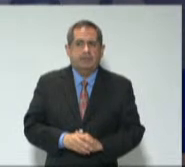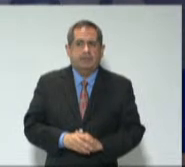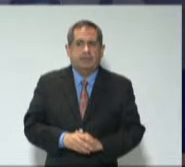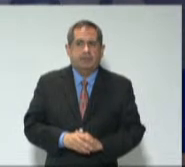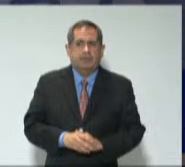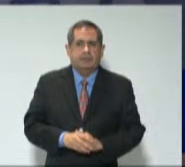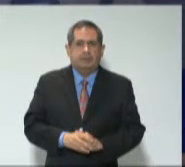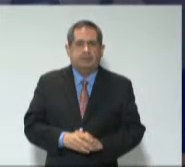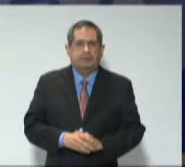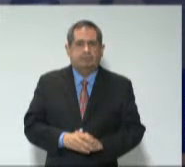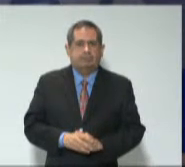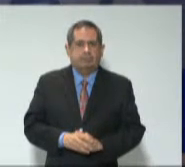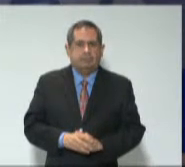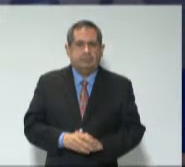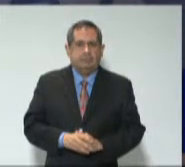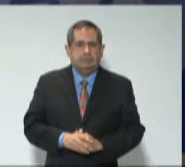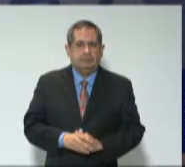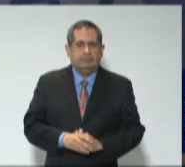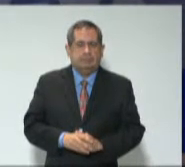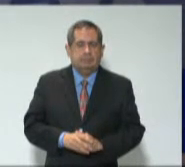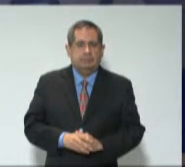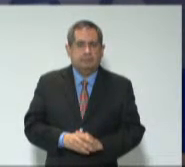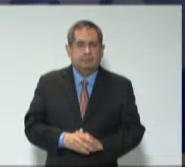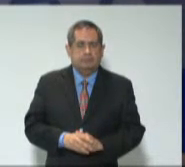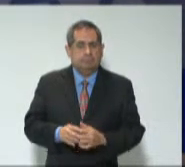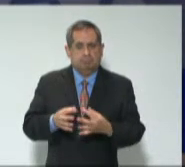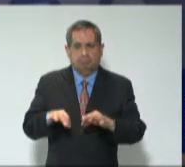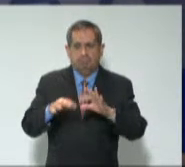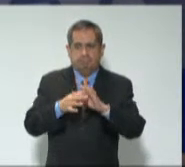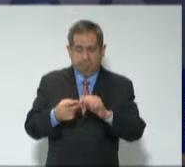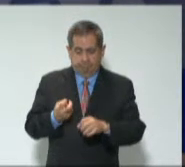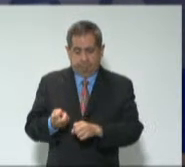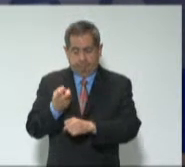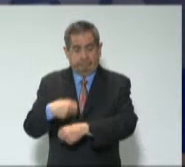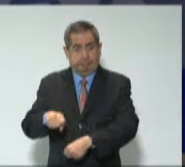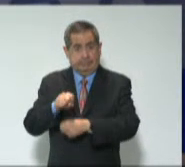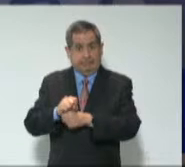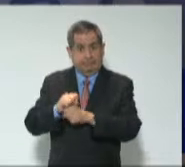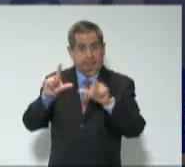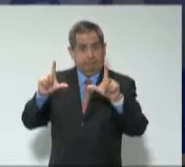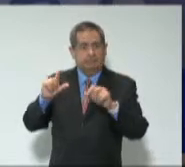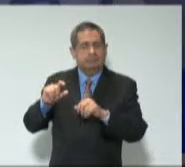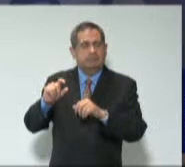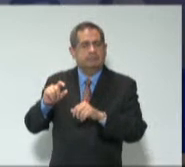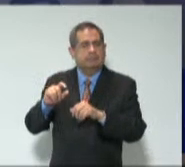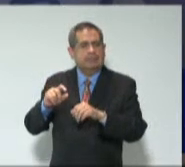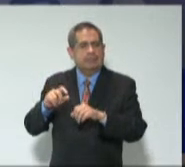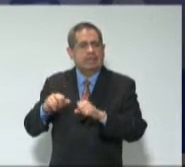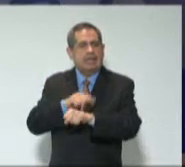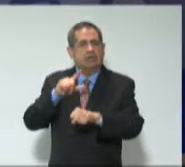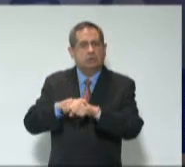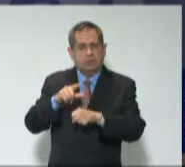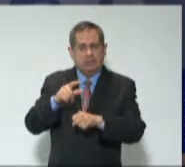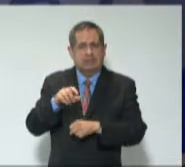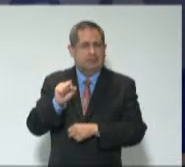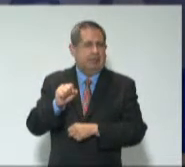hoy es importante esta semana Nacional de la transparencia